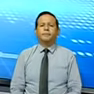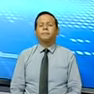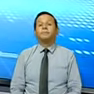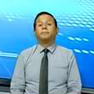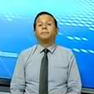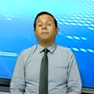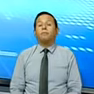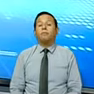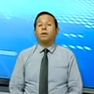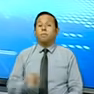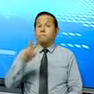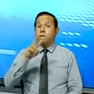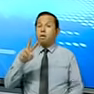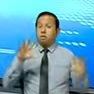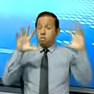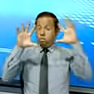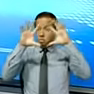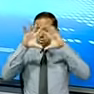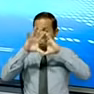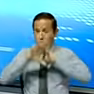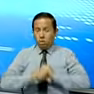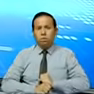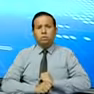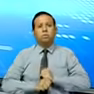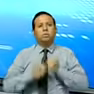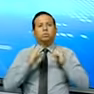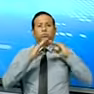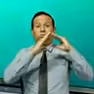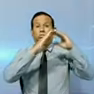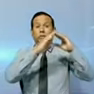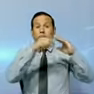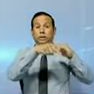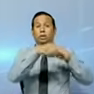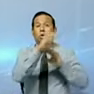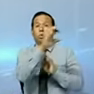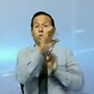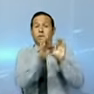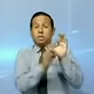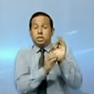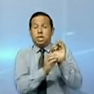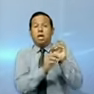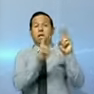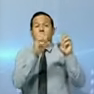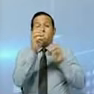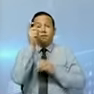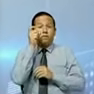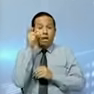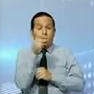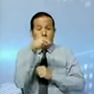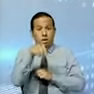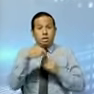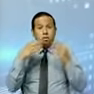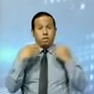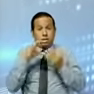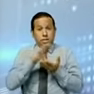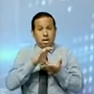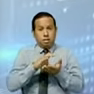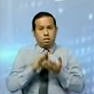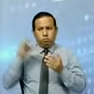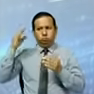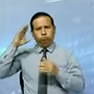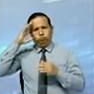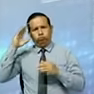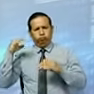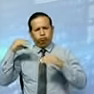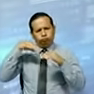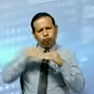Y la madrugada de este viernes se realizó un allanamiento a las oficinas de la Fiscalía General del Estado en el centro de Guayaquil, en el marco de